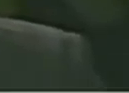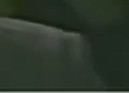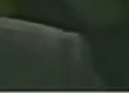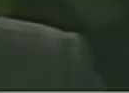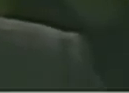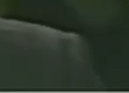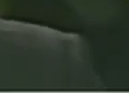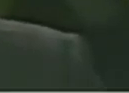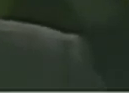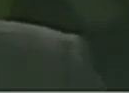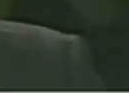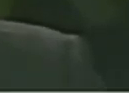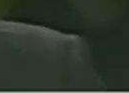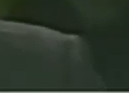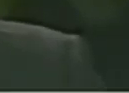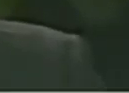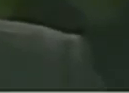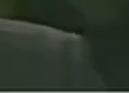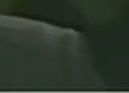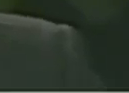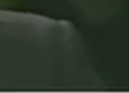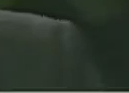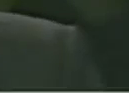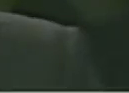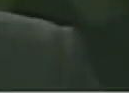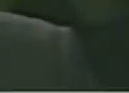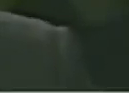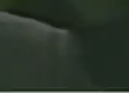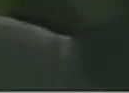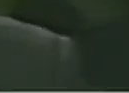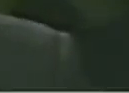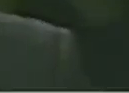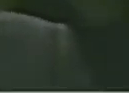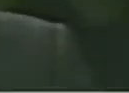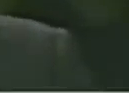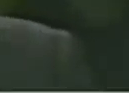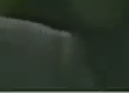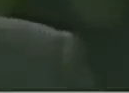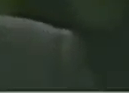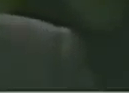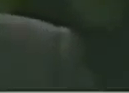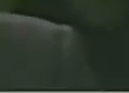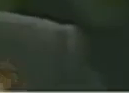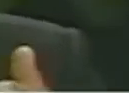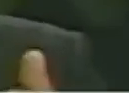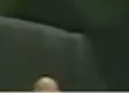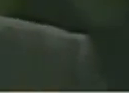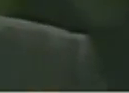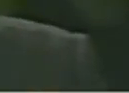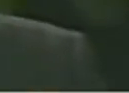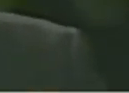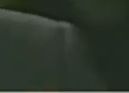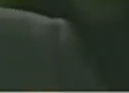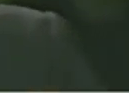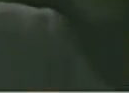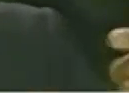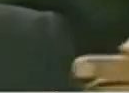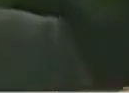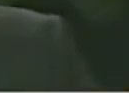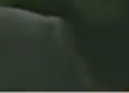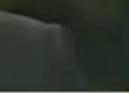Bolivariana para la América. Un mecanismo de integración que sea o que se fundamente